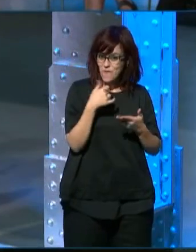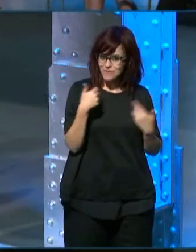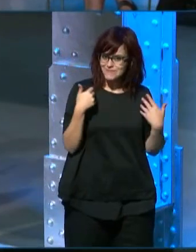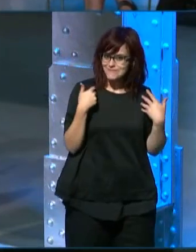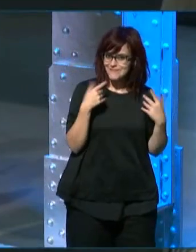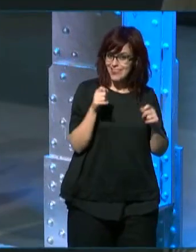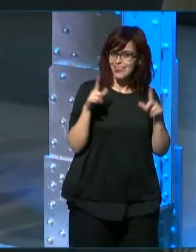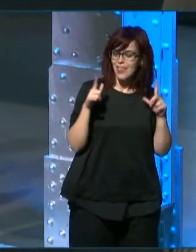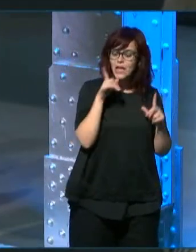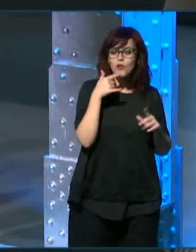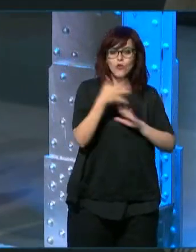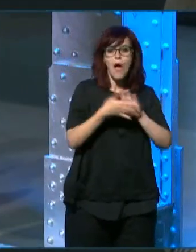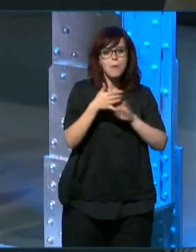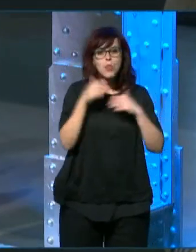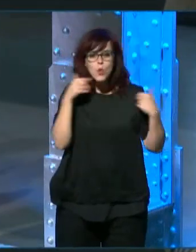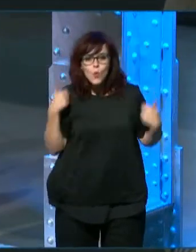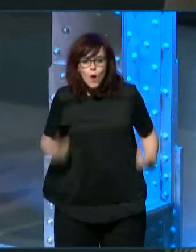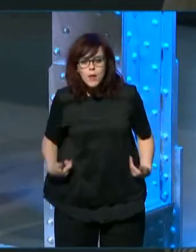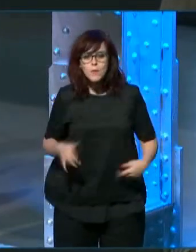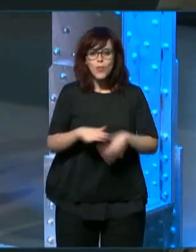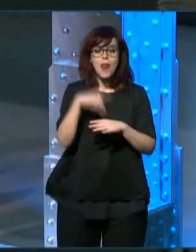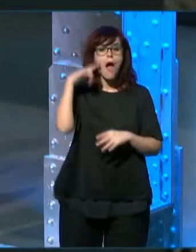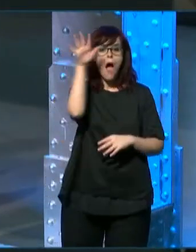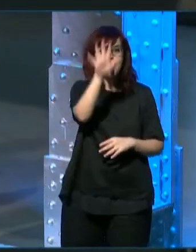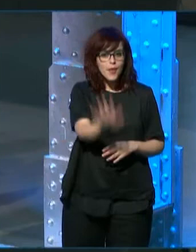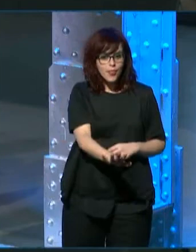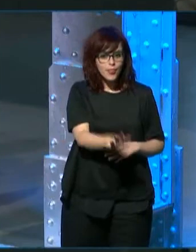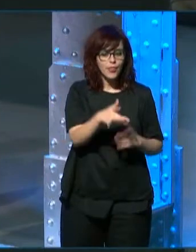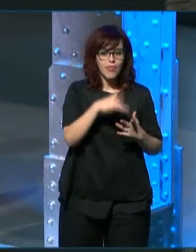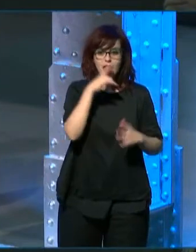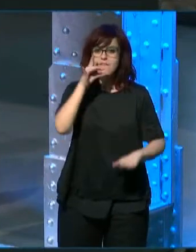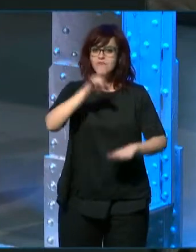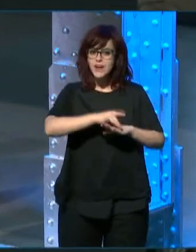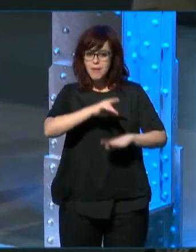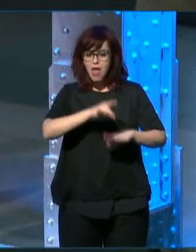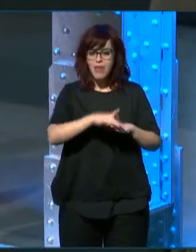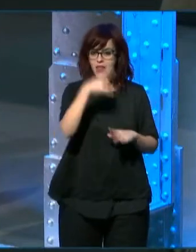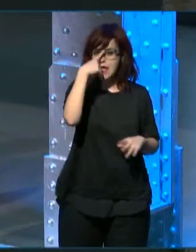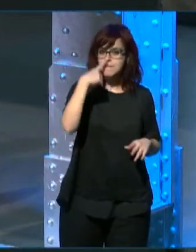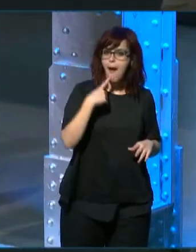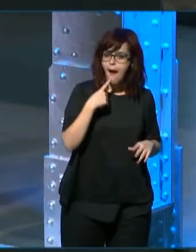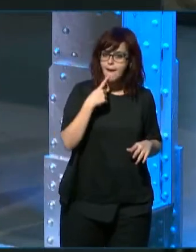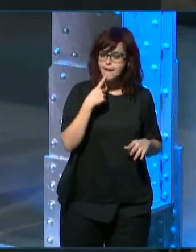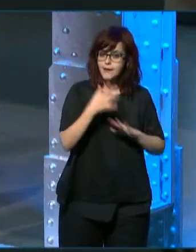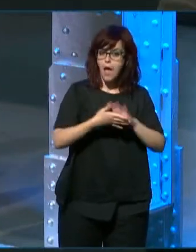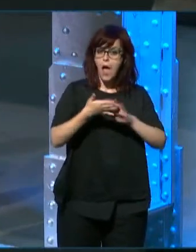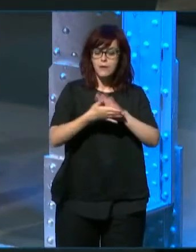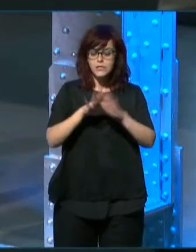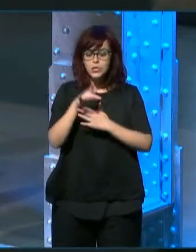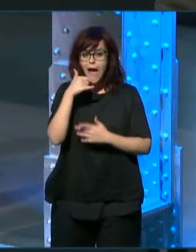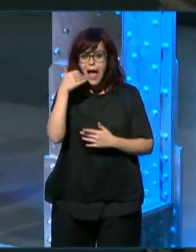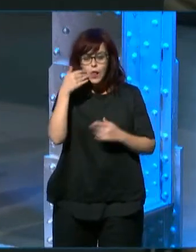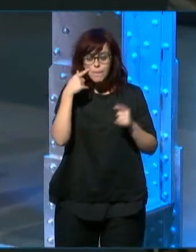luego, claro, yo hablo del cuerpo, y hablo de la apariencia, y hablo de la enfermedad y de la imagen. Y una cosa que a mí me llamó